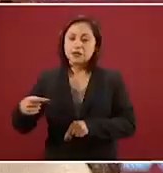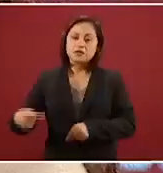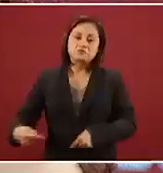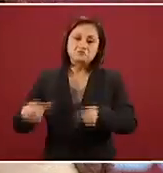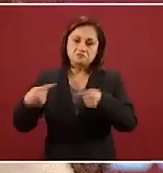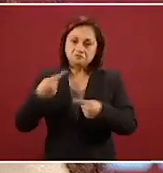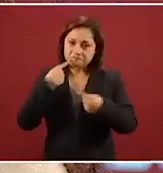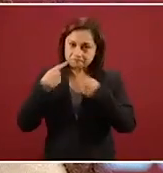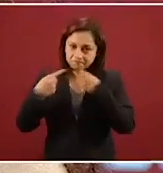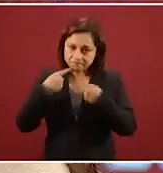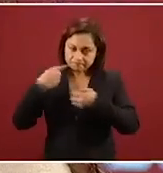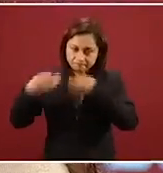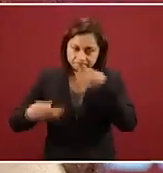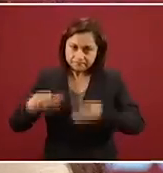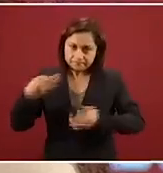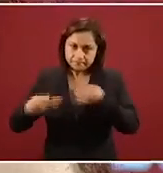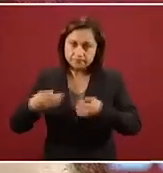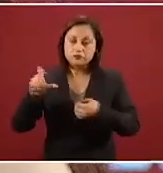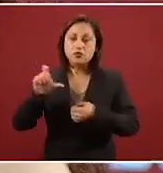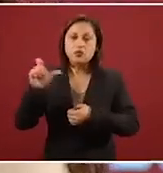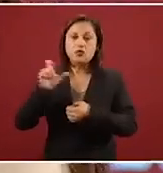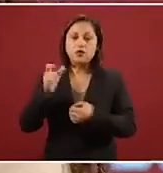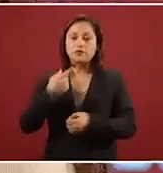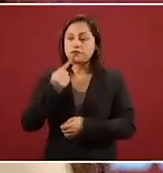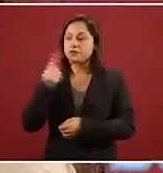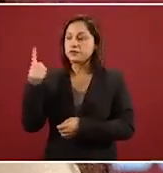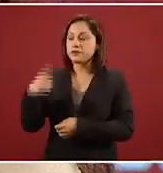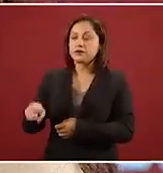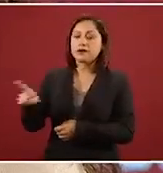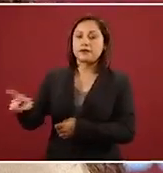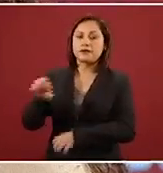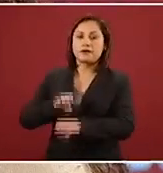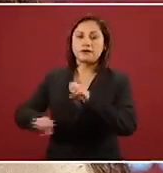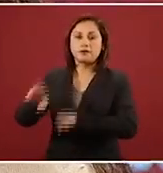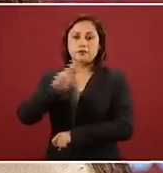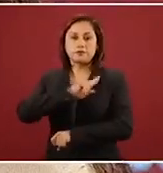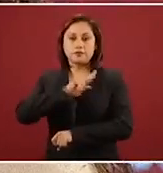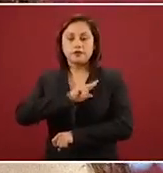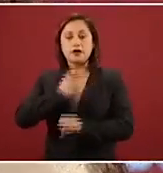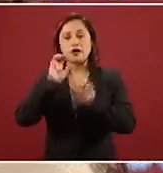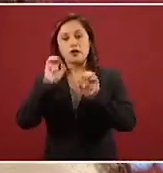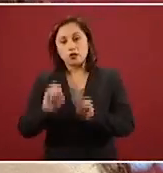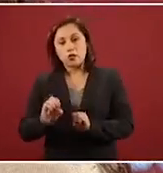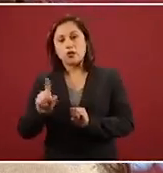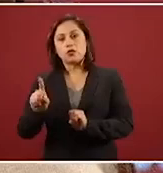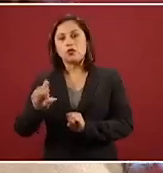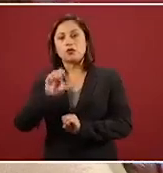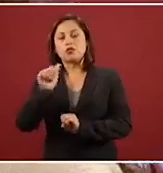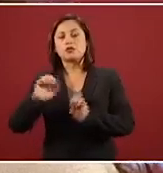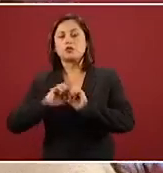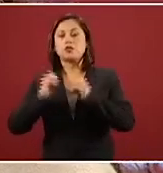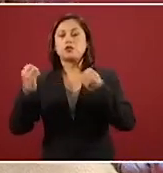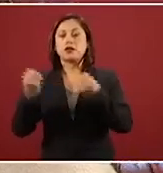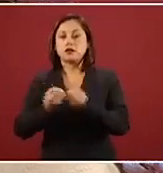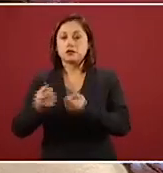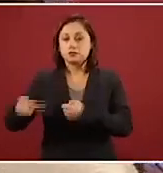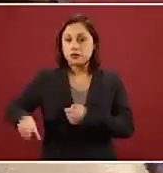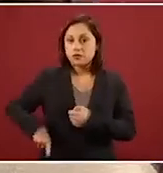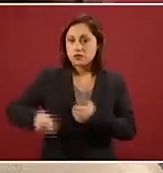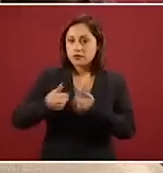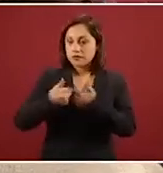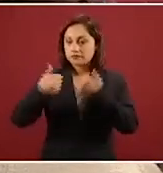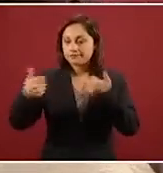caso de demandas privadas o en este caso de organismos públicos descentralizados. Todos los demás